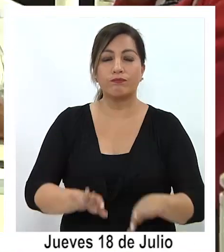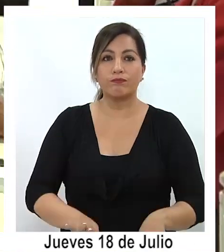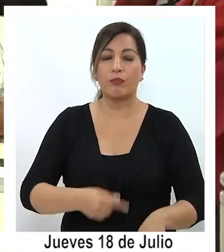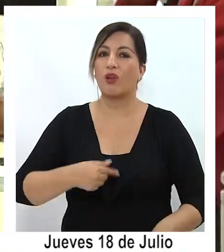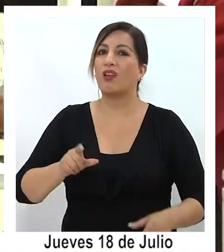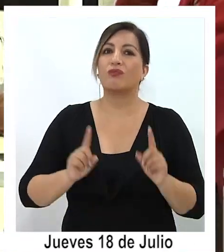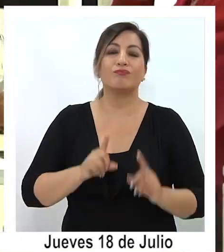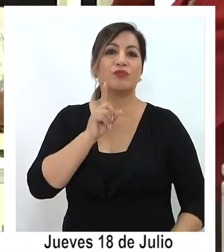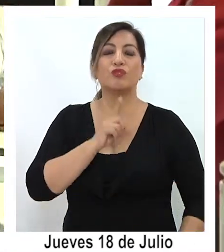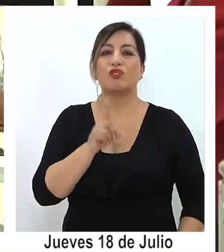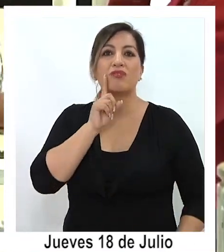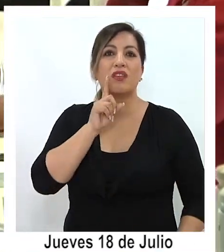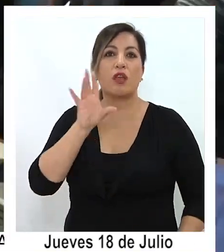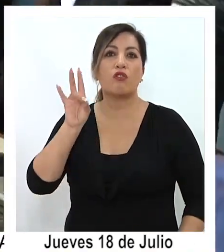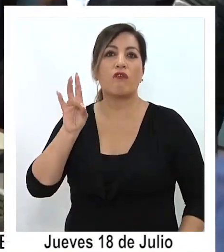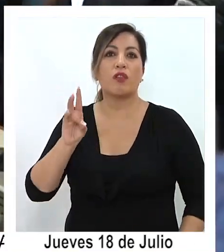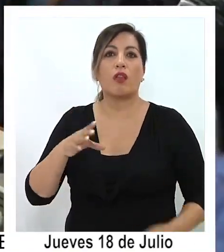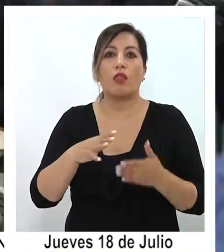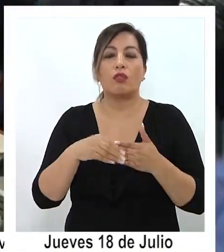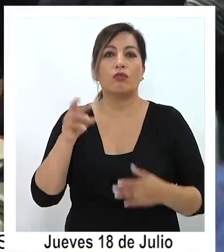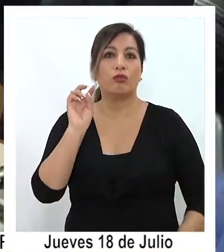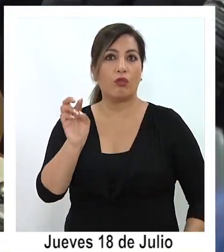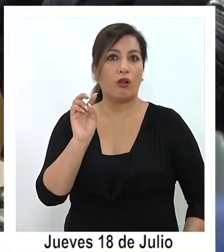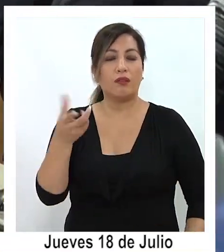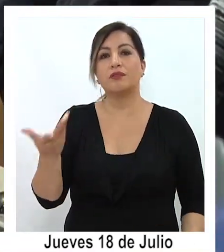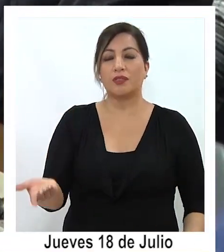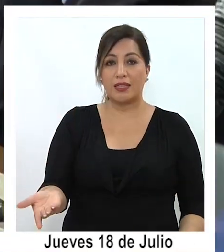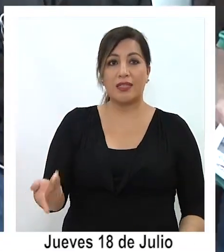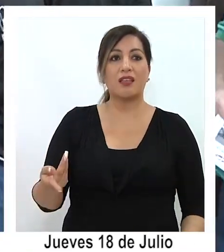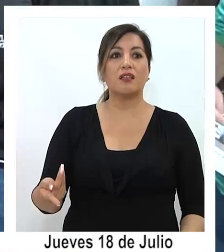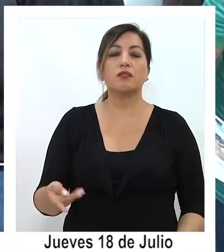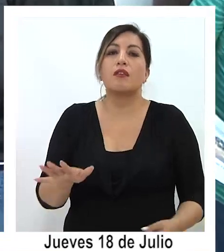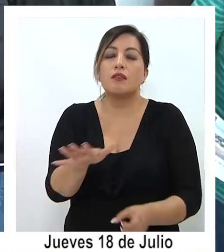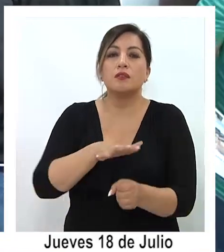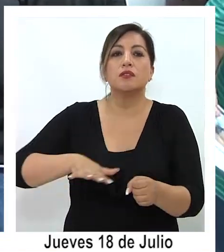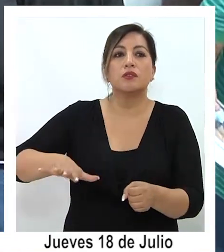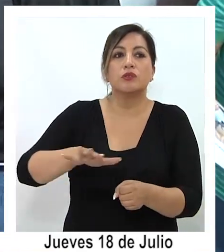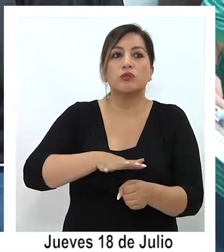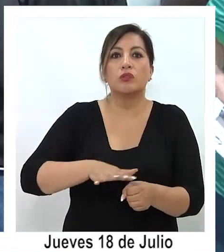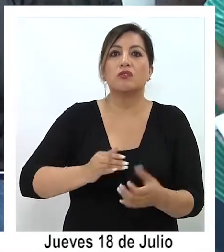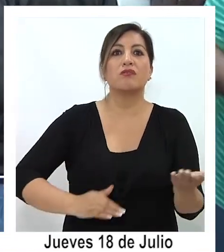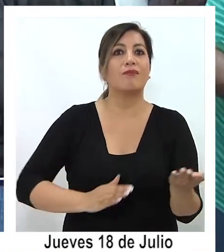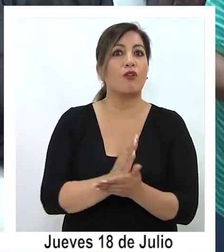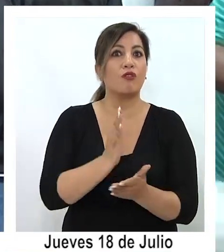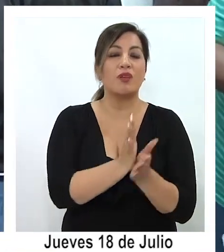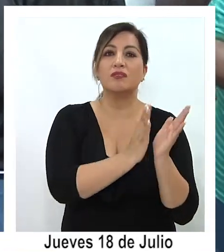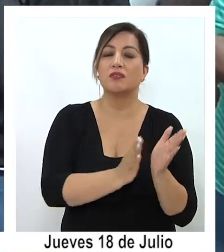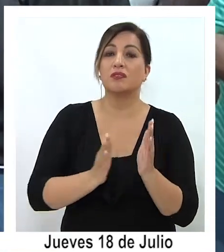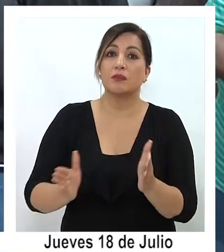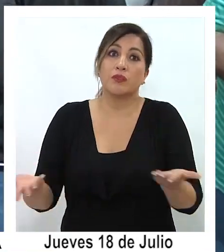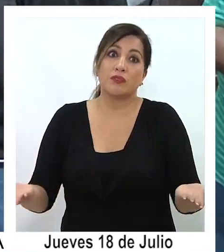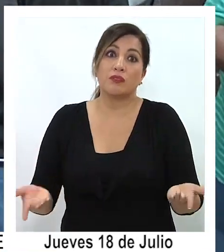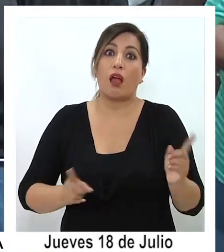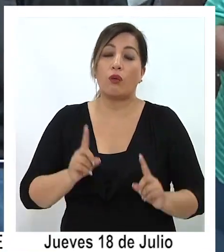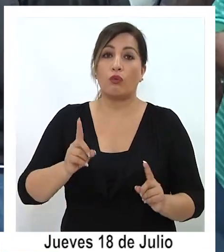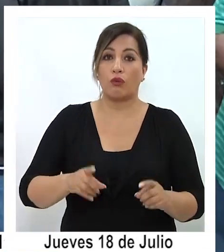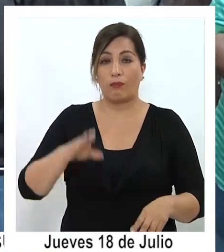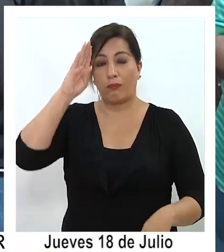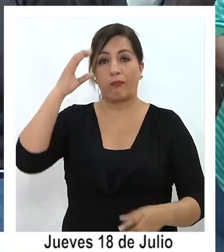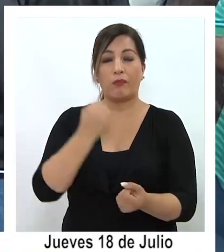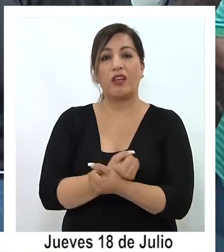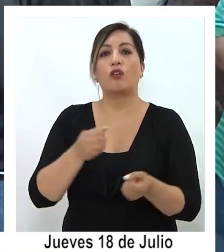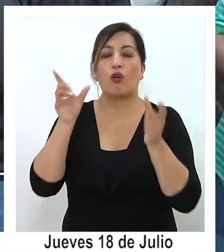no contar con los $90 y otros documentos requeridos, quedan en situación de inicio del proceso sujetos a